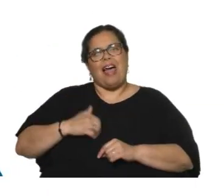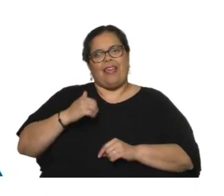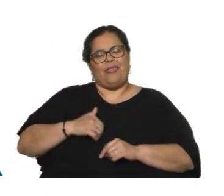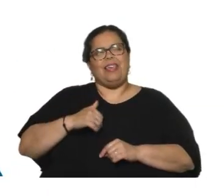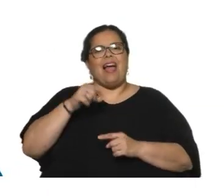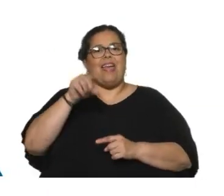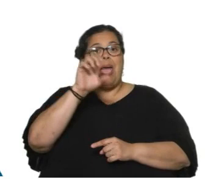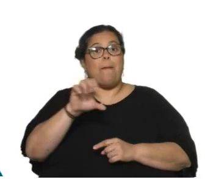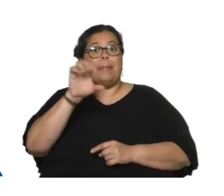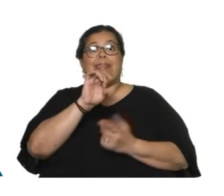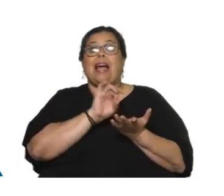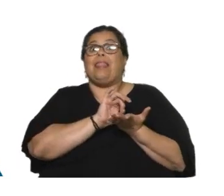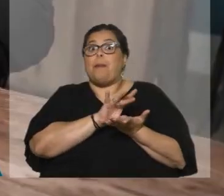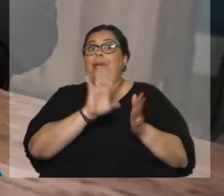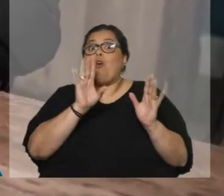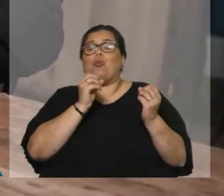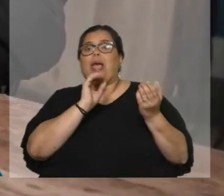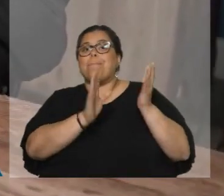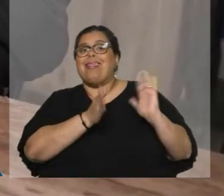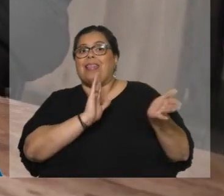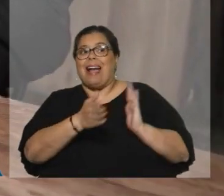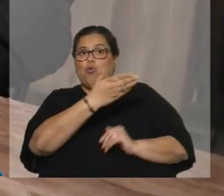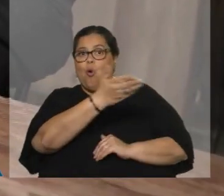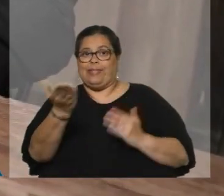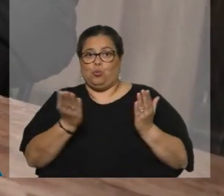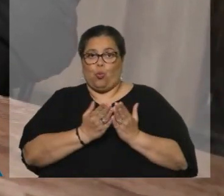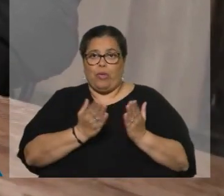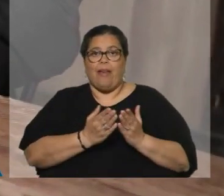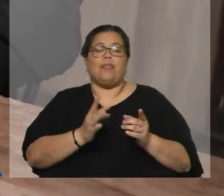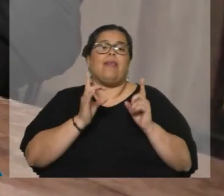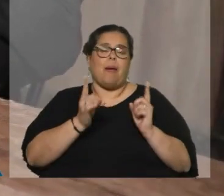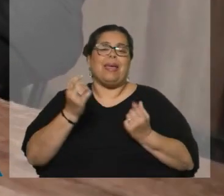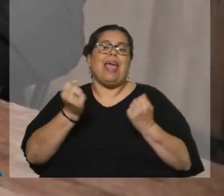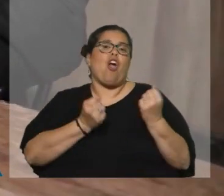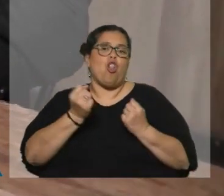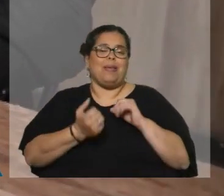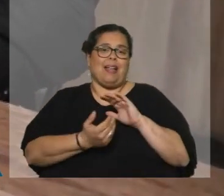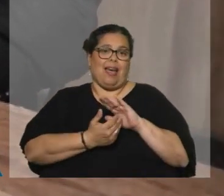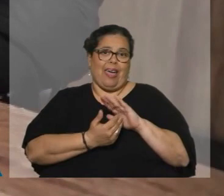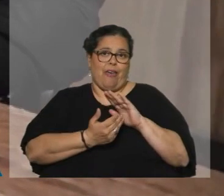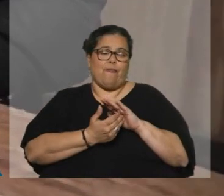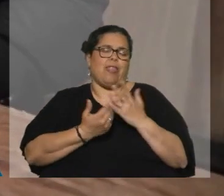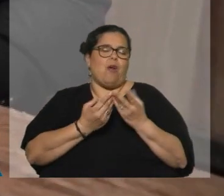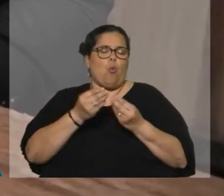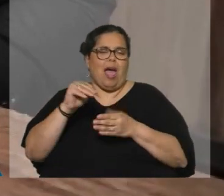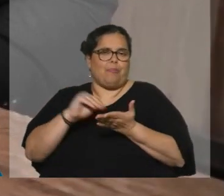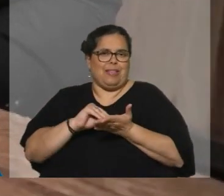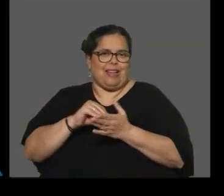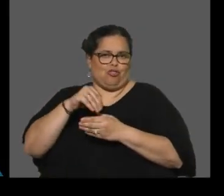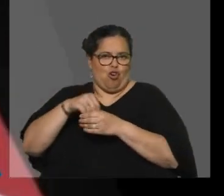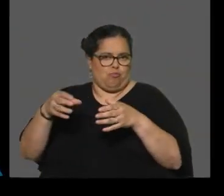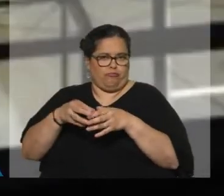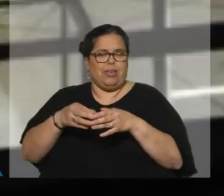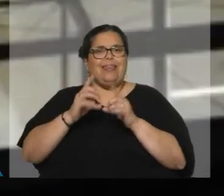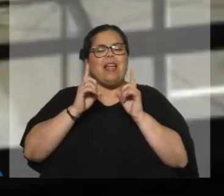despedido debido al maltrato a los estudiantes fue economista jefe de una administradora de fondos de jubilaciones y pensiones y economista